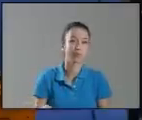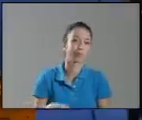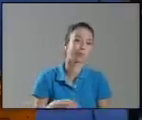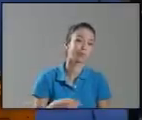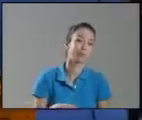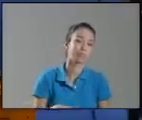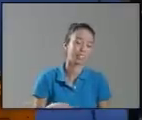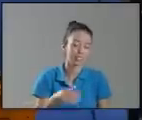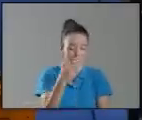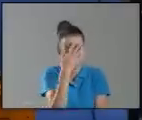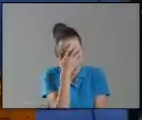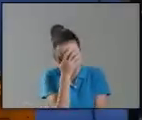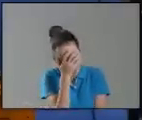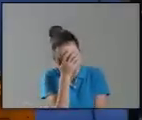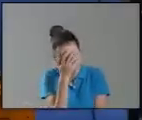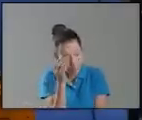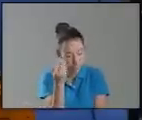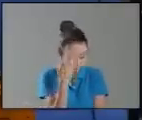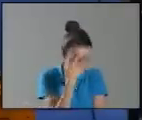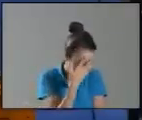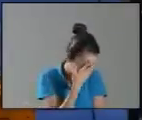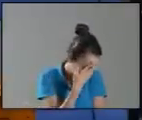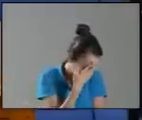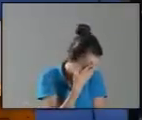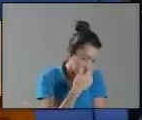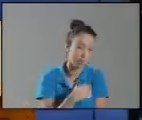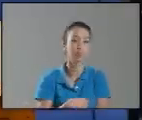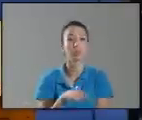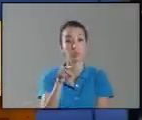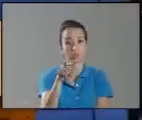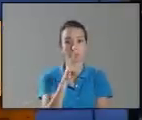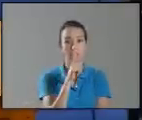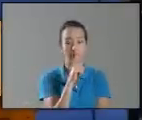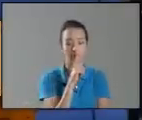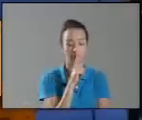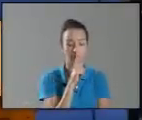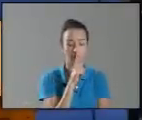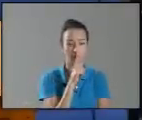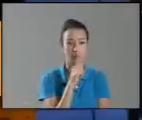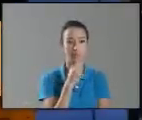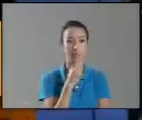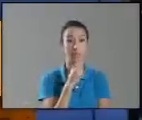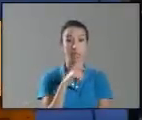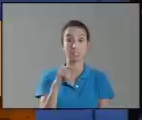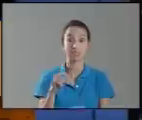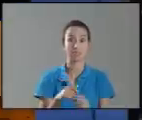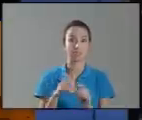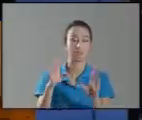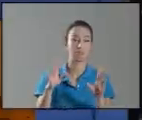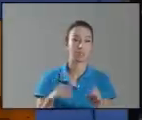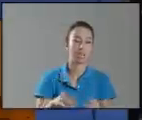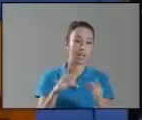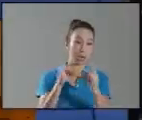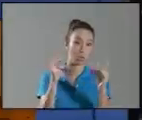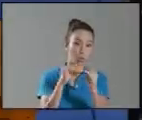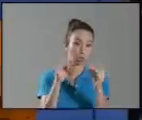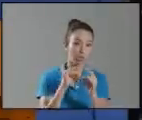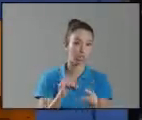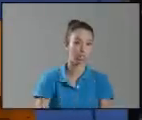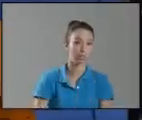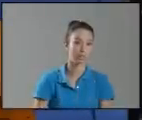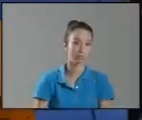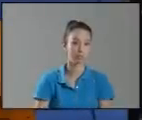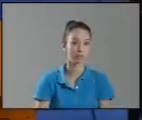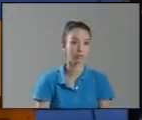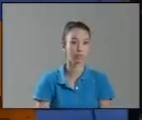Fíjese, hermano, que bueno, yo, fíjese que cuando era niño, fíjese que, ay, qué pena me da, hermano.